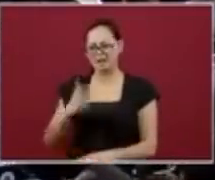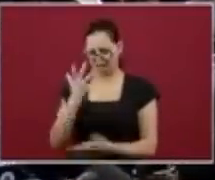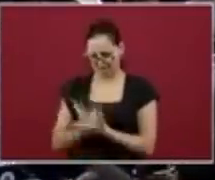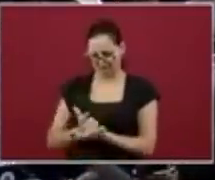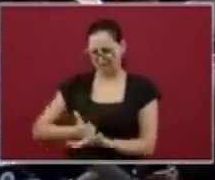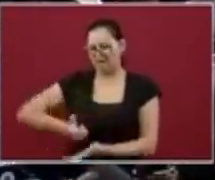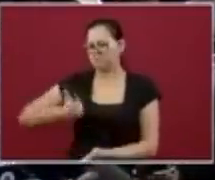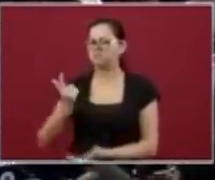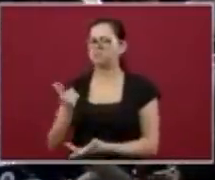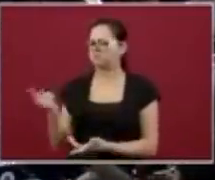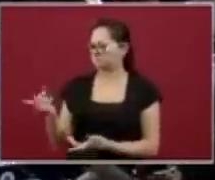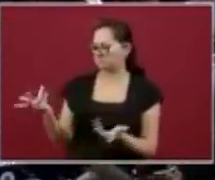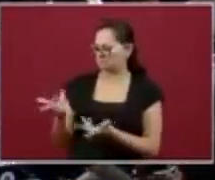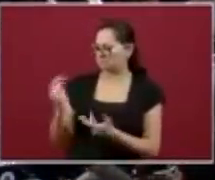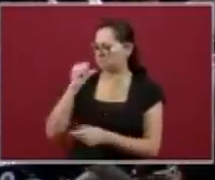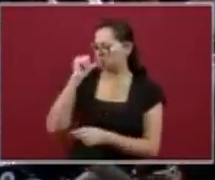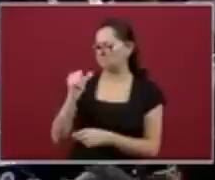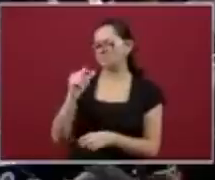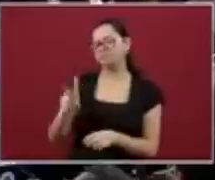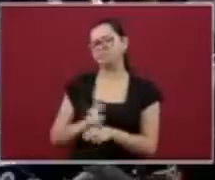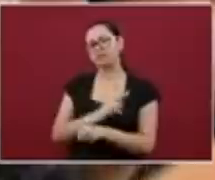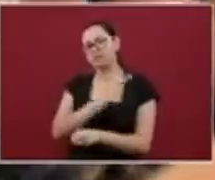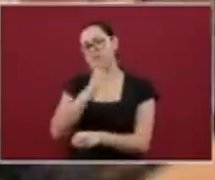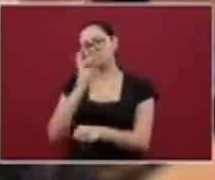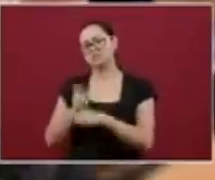El subprocurador Encinas dijo que